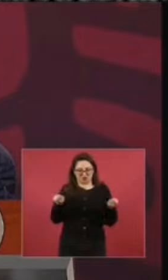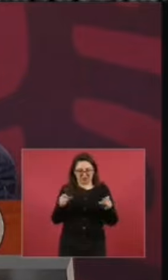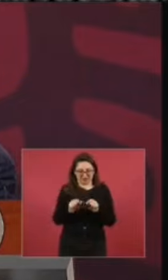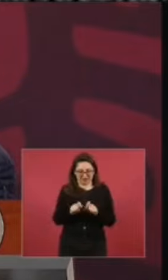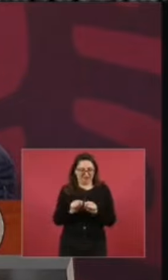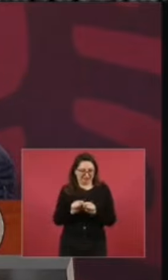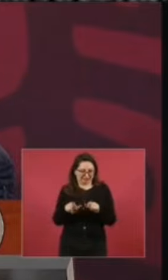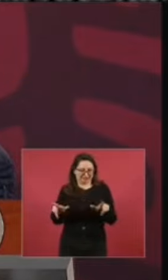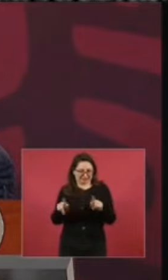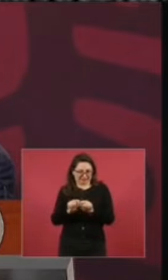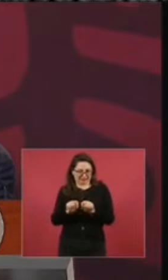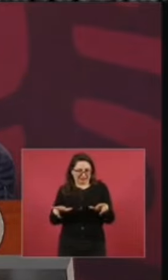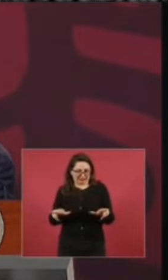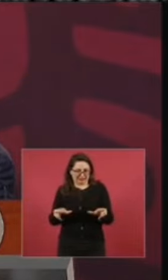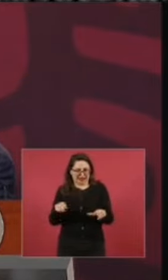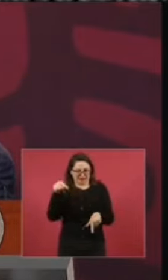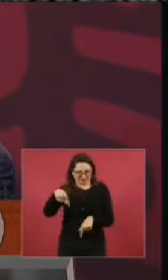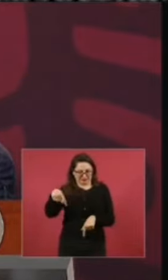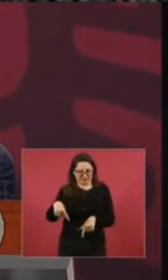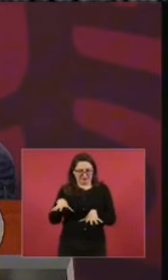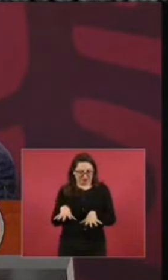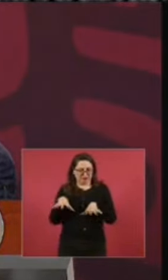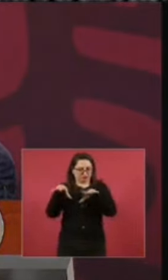Tlaxcala. Y tienen que ir